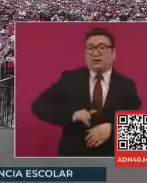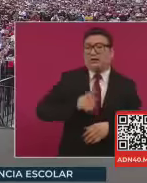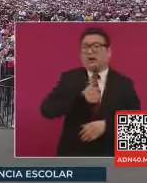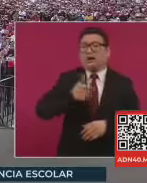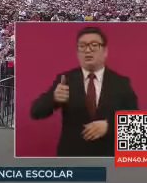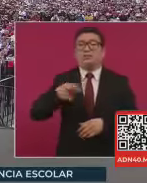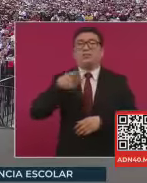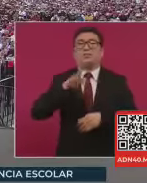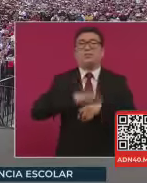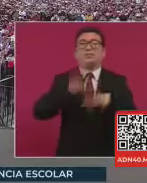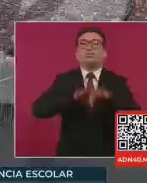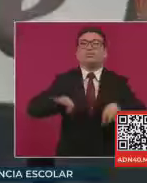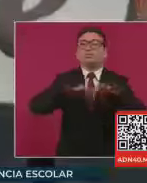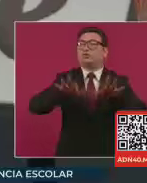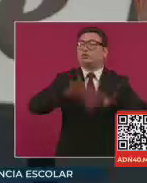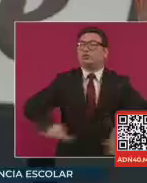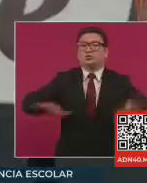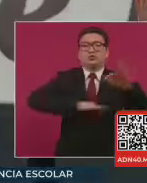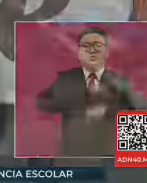interés general.